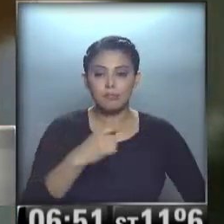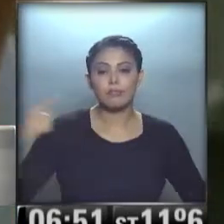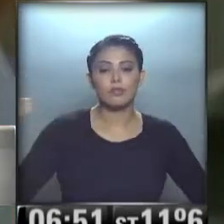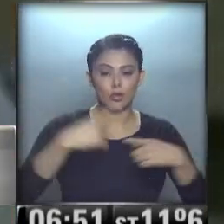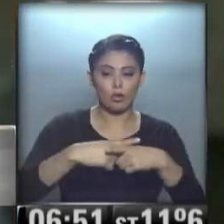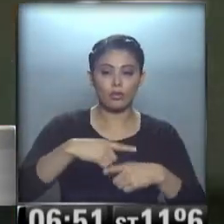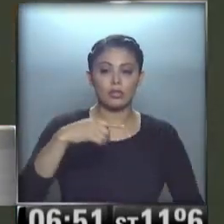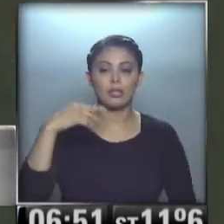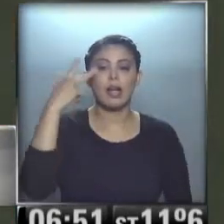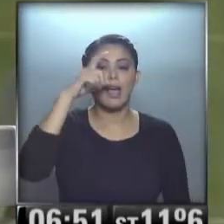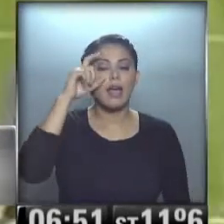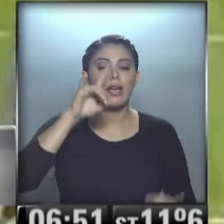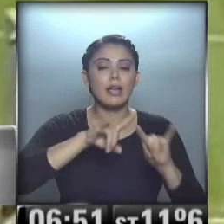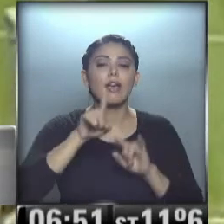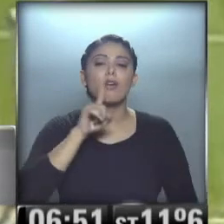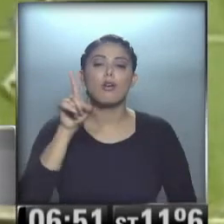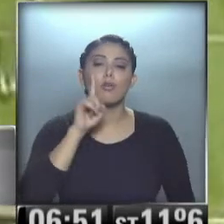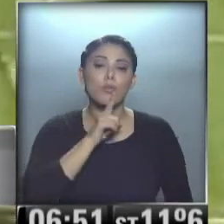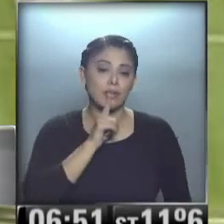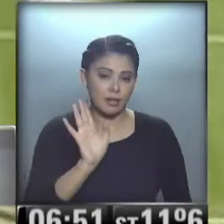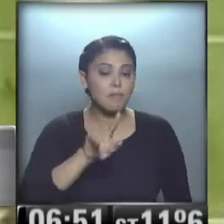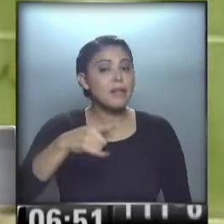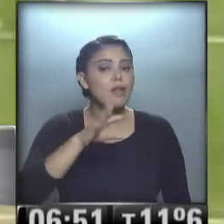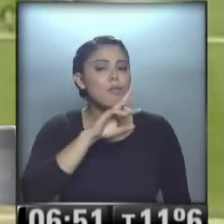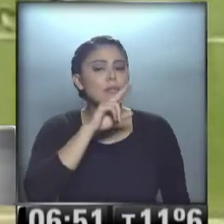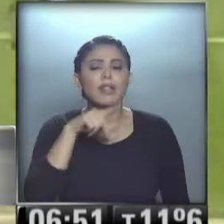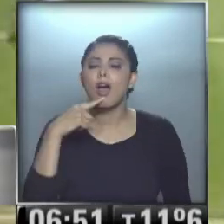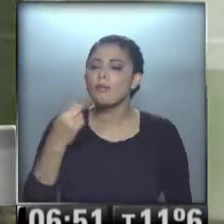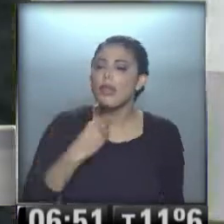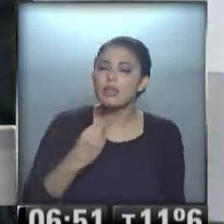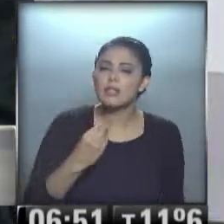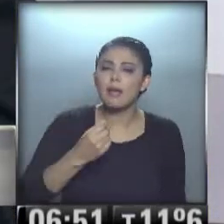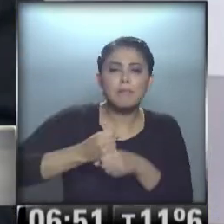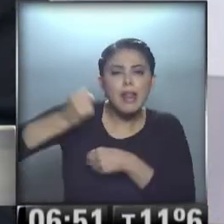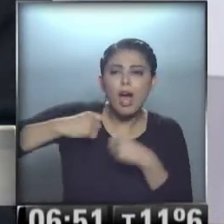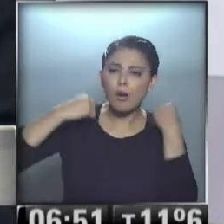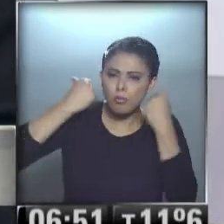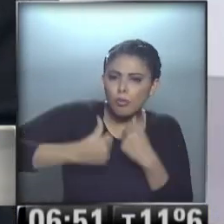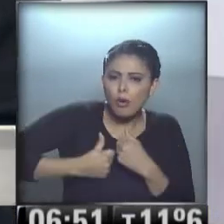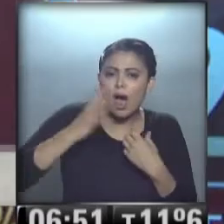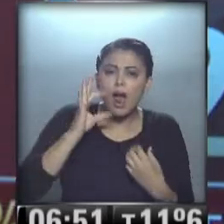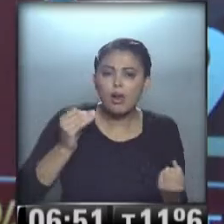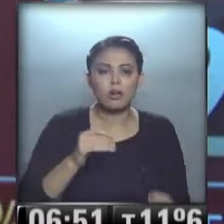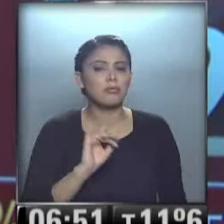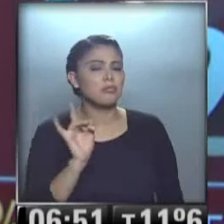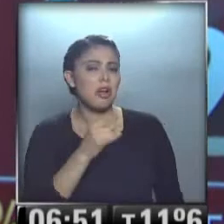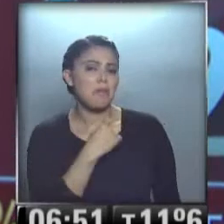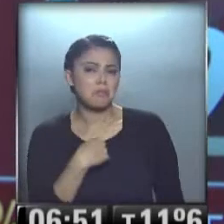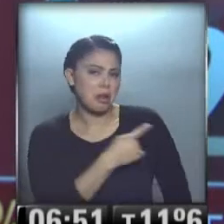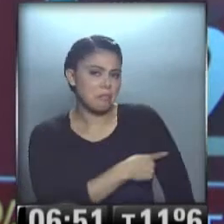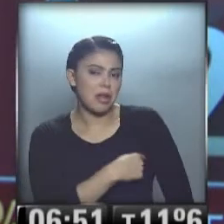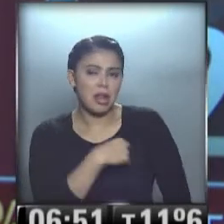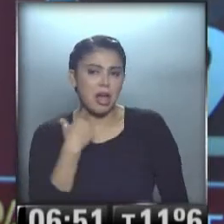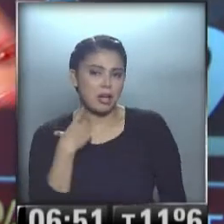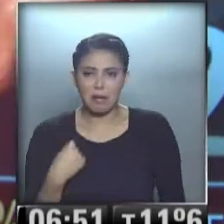8 de la noche, mañana en La Plata. ¿Vos qué decís? ¿Llevo pullover, llevo paraguas o no llevo nada? No lleves pullover, lleva una remera, una